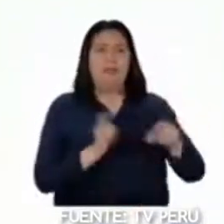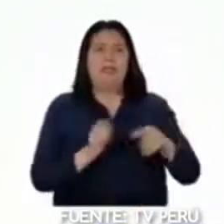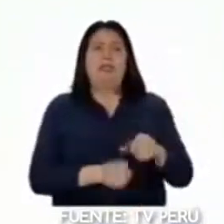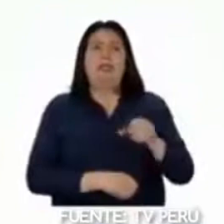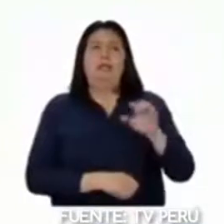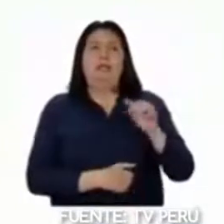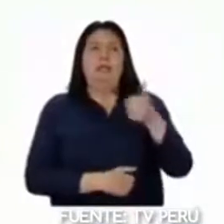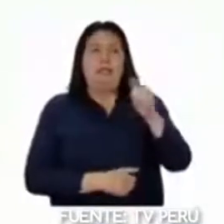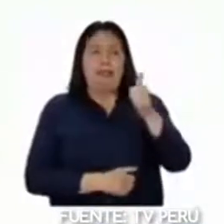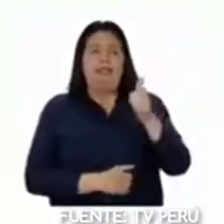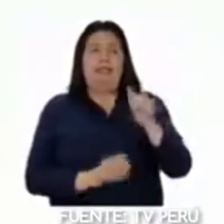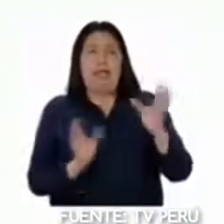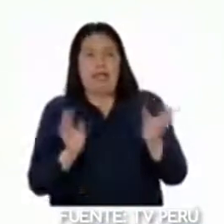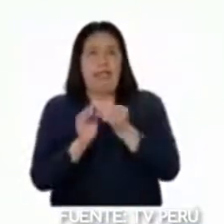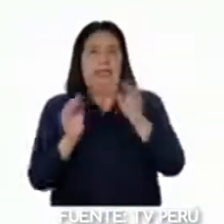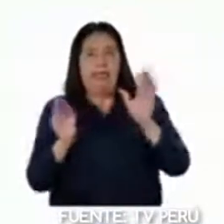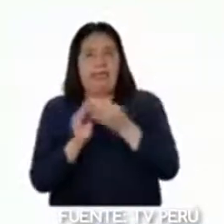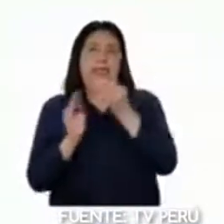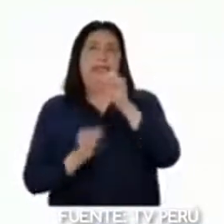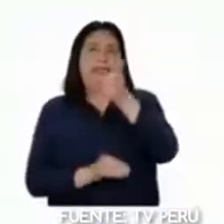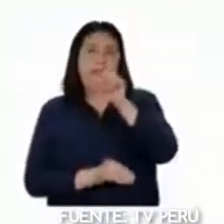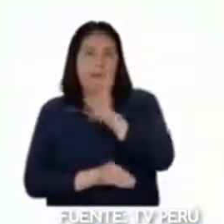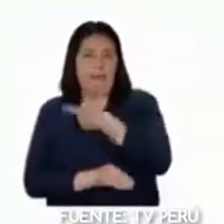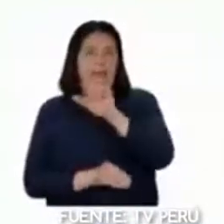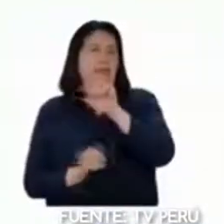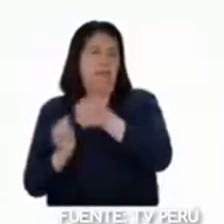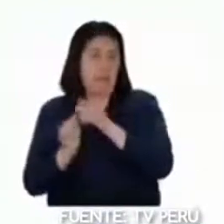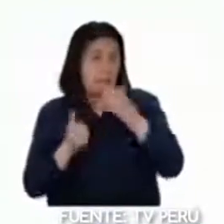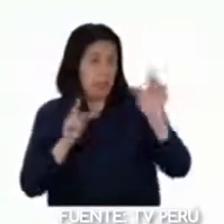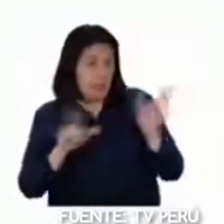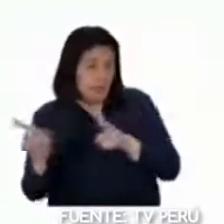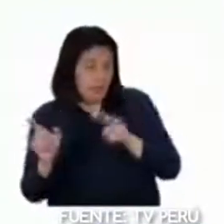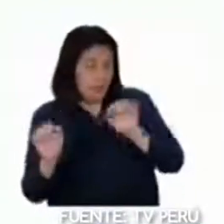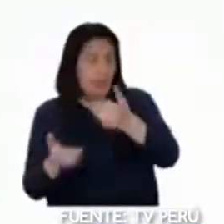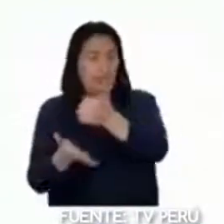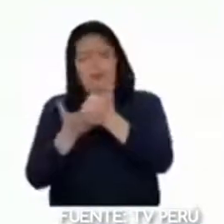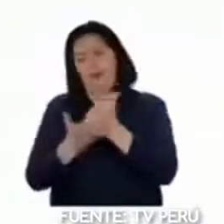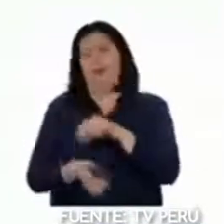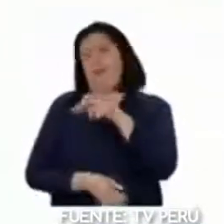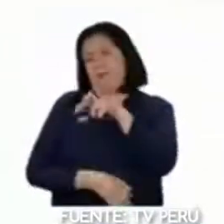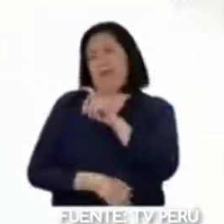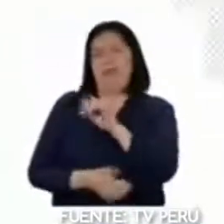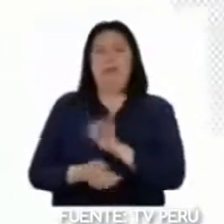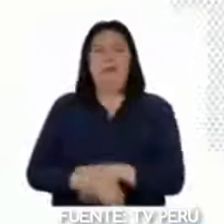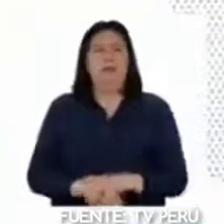de 10.000 en 10.000. ¿Listos? ¿Listas? ¡Sí! ¡Ayúdanos, Patty!